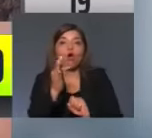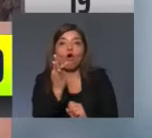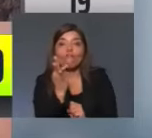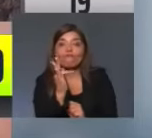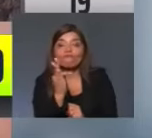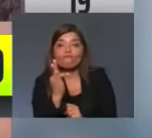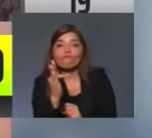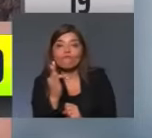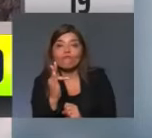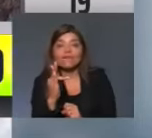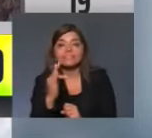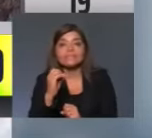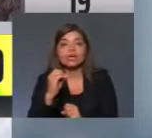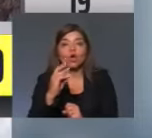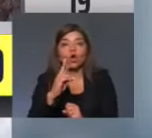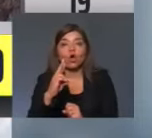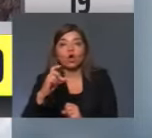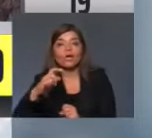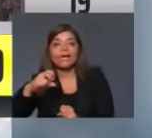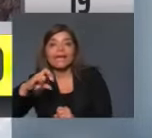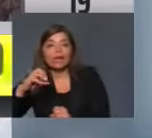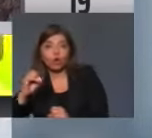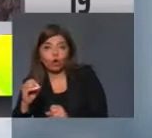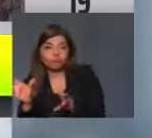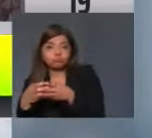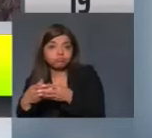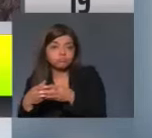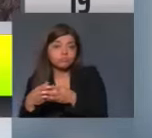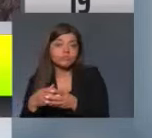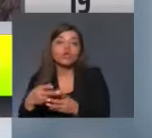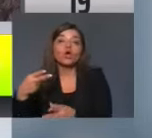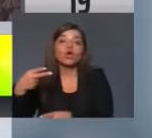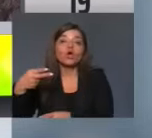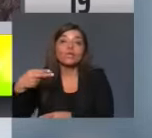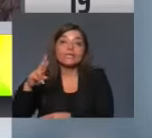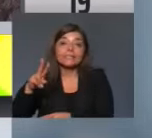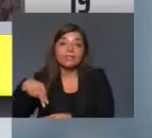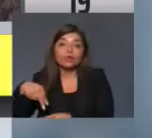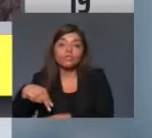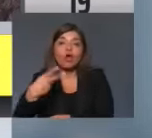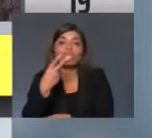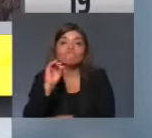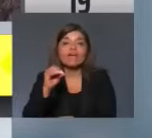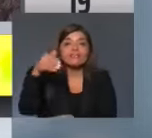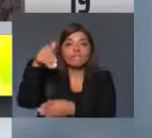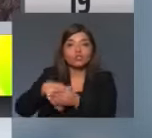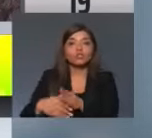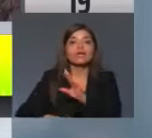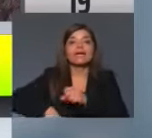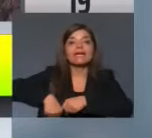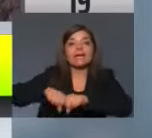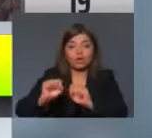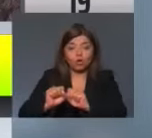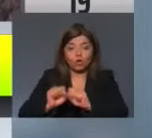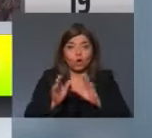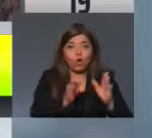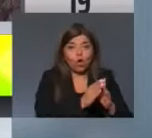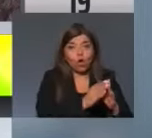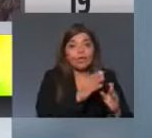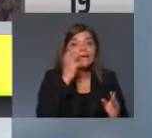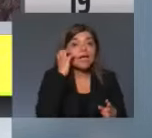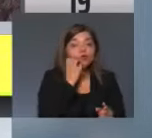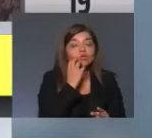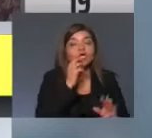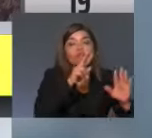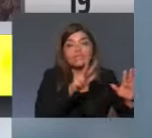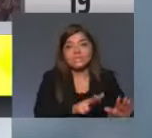Gutiérrez de Renovación Nacional con 20 votos y Claudio Rego con 18. Ya comenzaron en este momento con el conteo de alcaldes. ¿Por qué? ¿Por qué tan